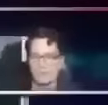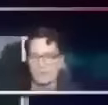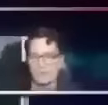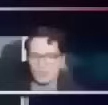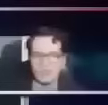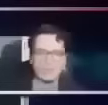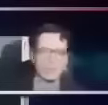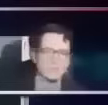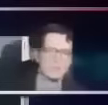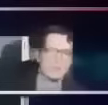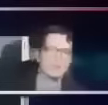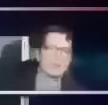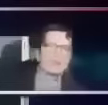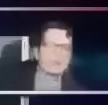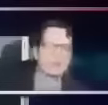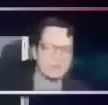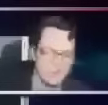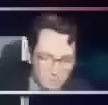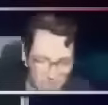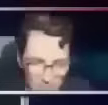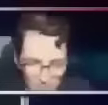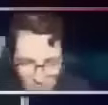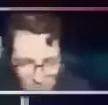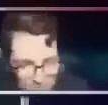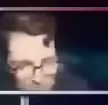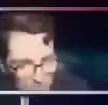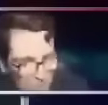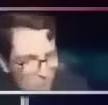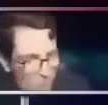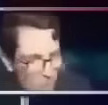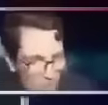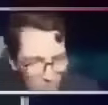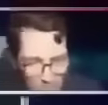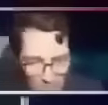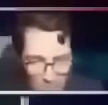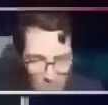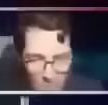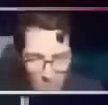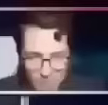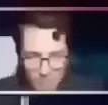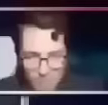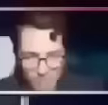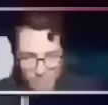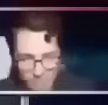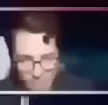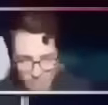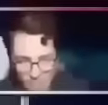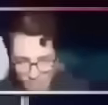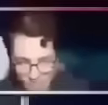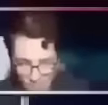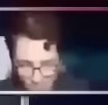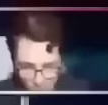que, ya lo ha dicho el presidente López Obrador, son pueblo vestido con uniforme. Vamos a ver.